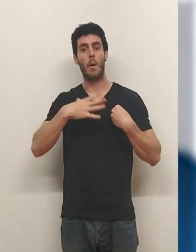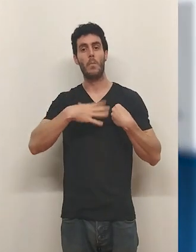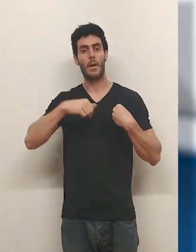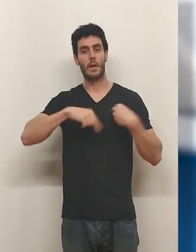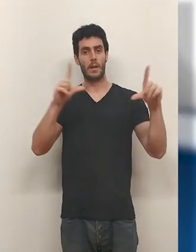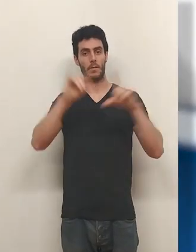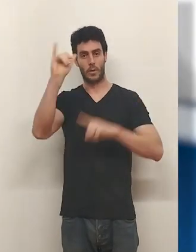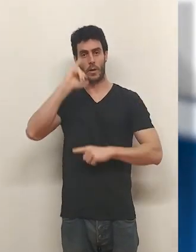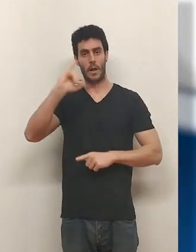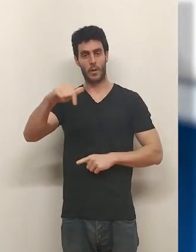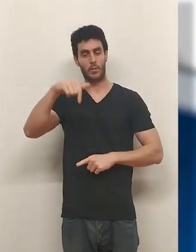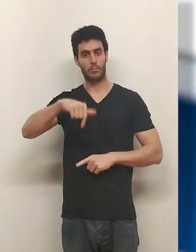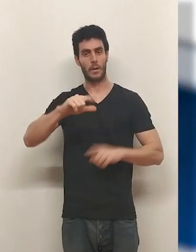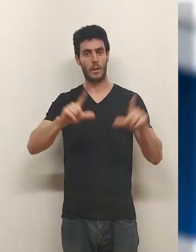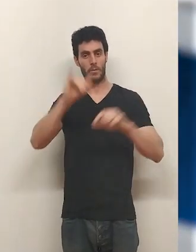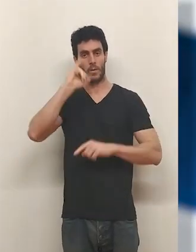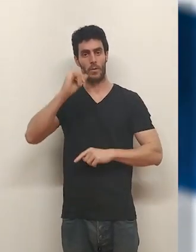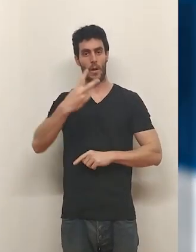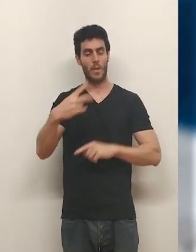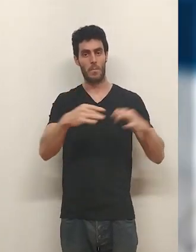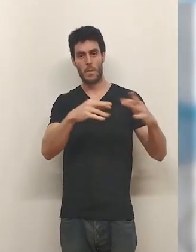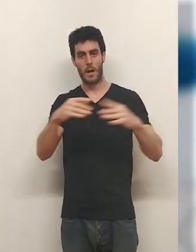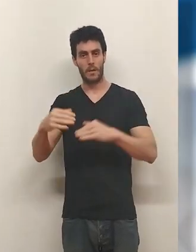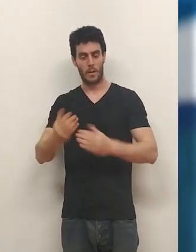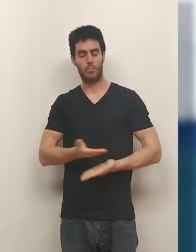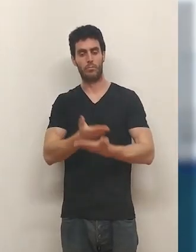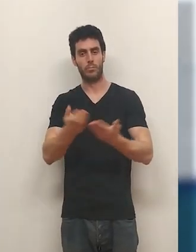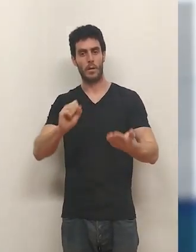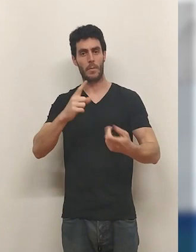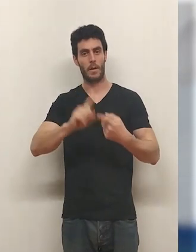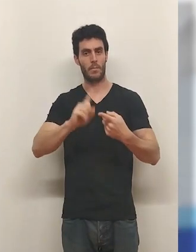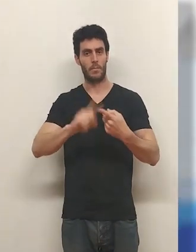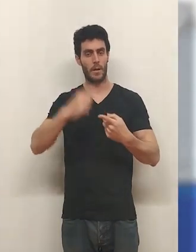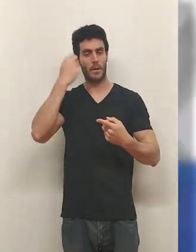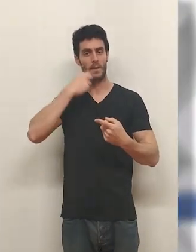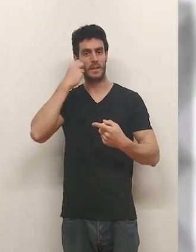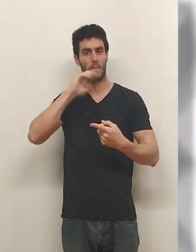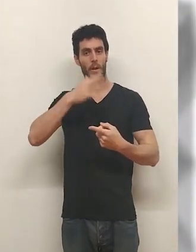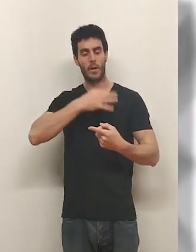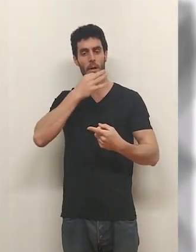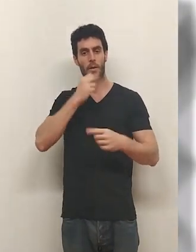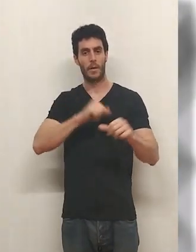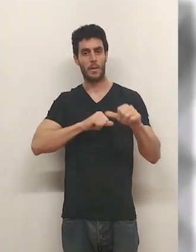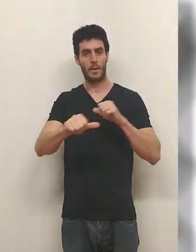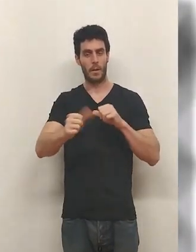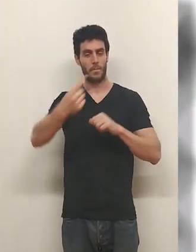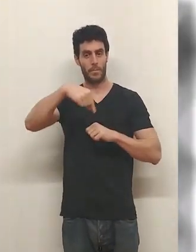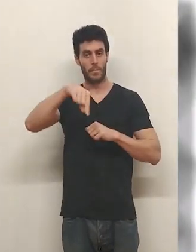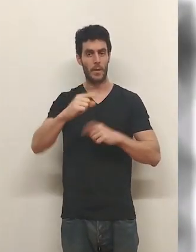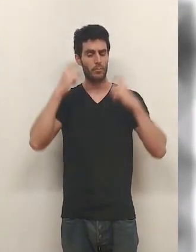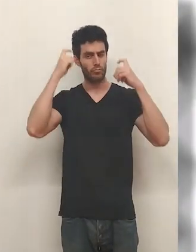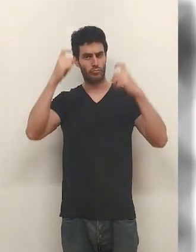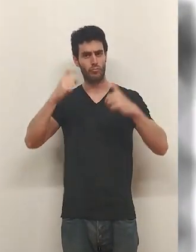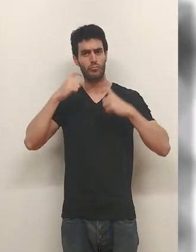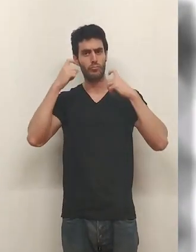a través de TVR. En esta casa les ofrecerán los dos partidos de la ronda. El primero, este sábado, a partir de las 5 de la tarde, donde los calciatenses